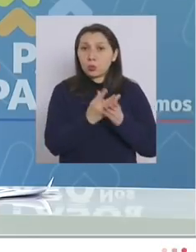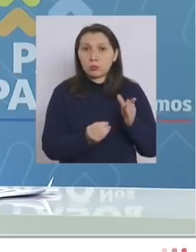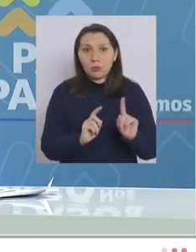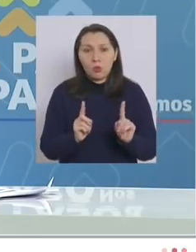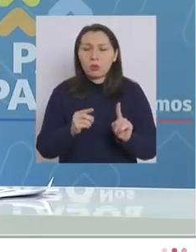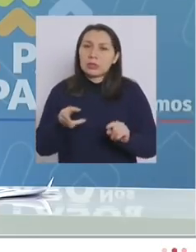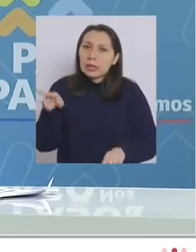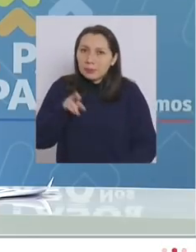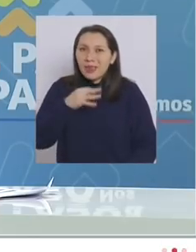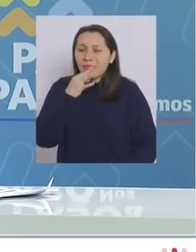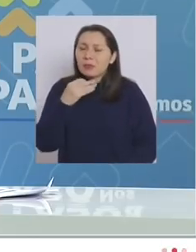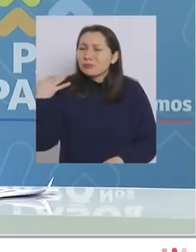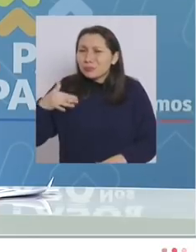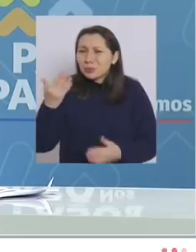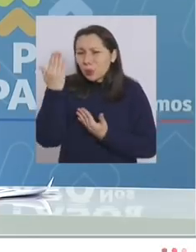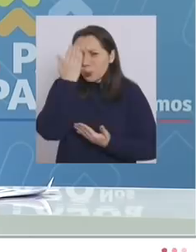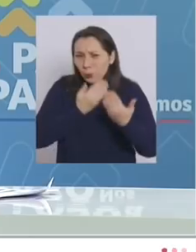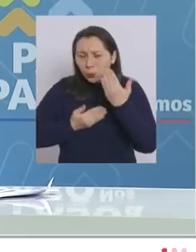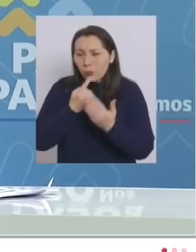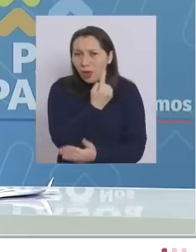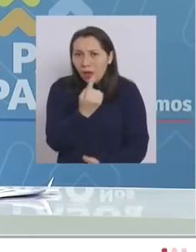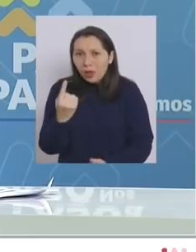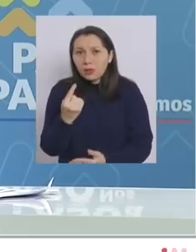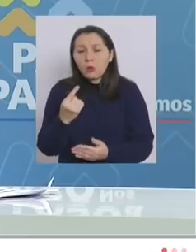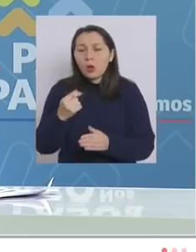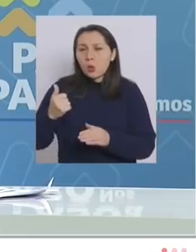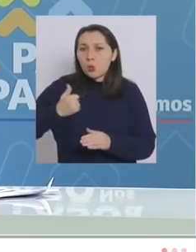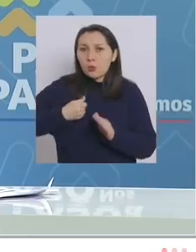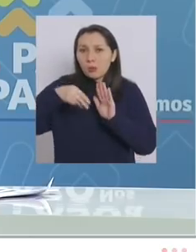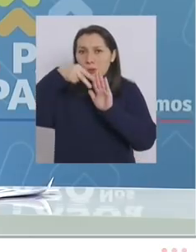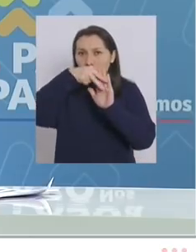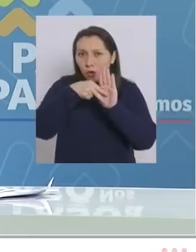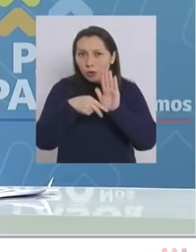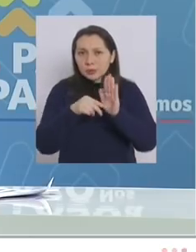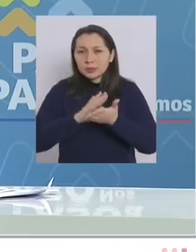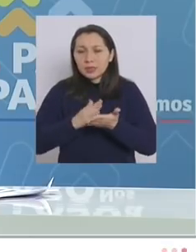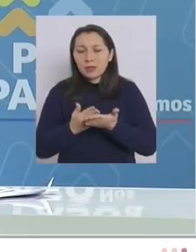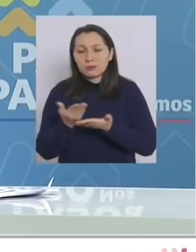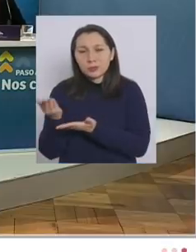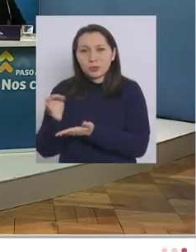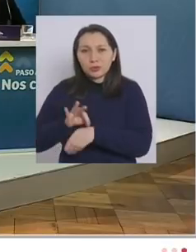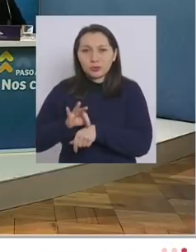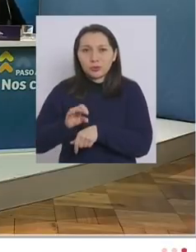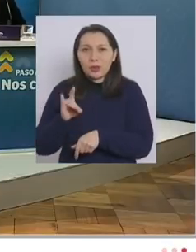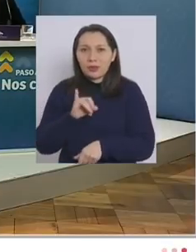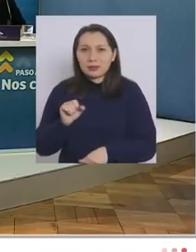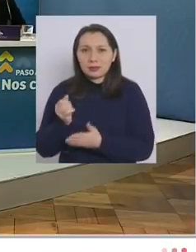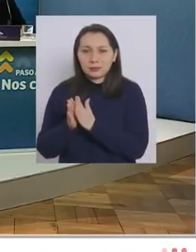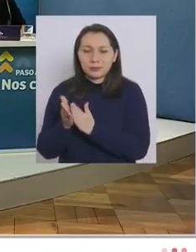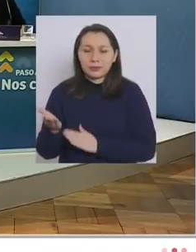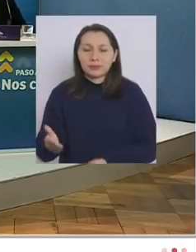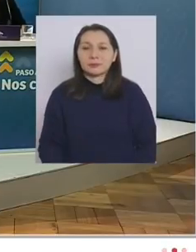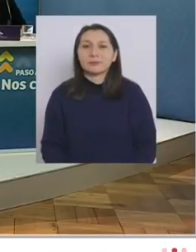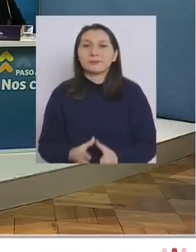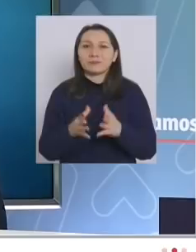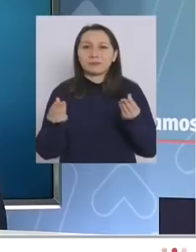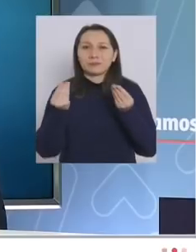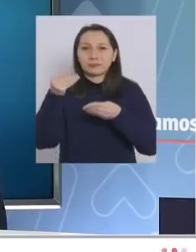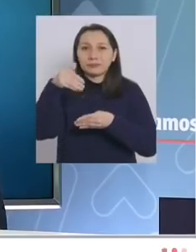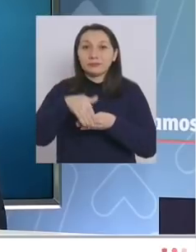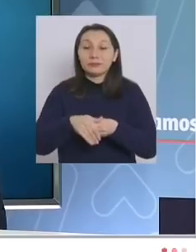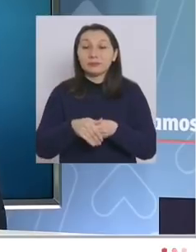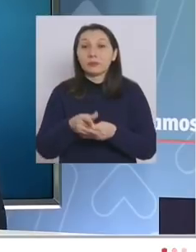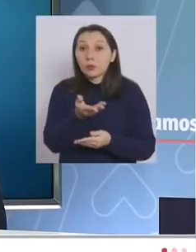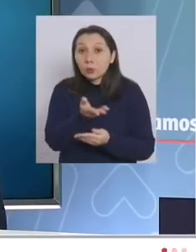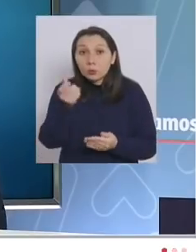el cansancio en el autocuidado y en mantener las normas sanitarias. Doctora Daza, por favor. Bueno, muy buenas tardes.